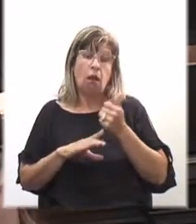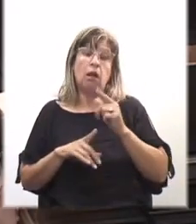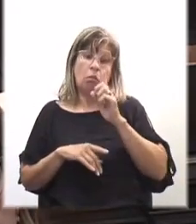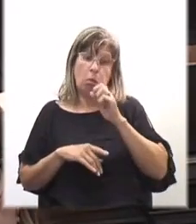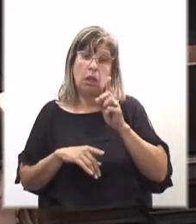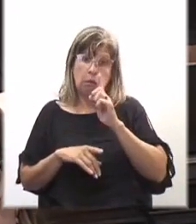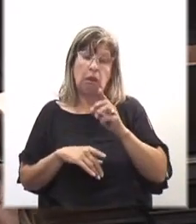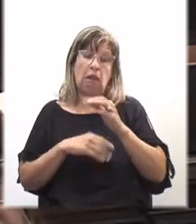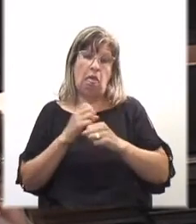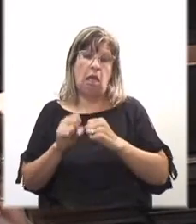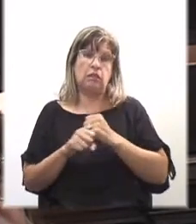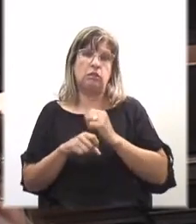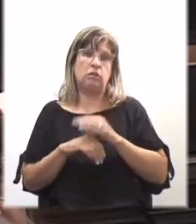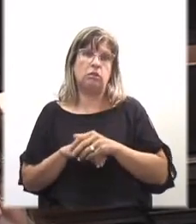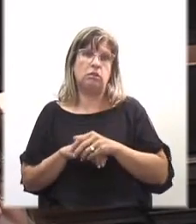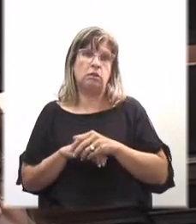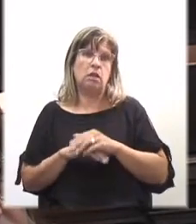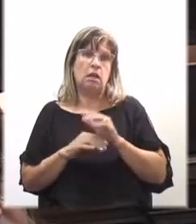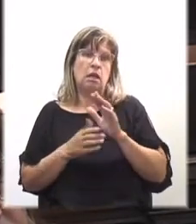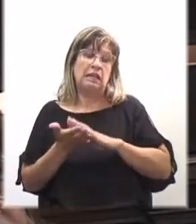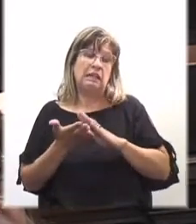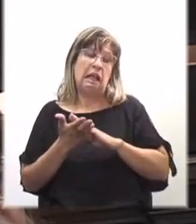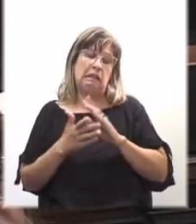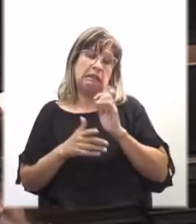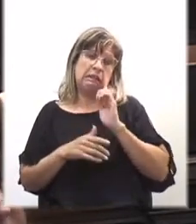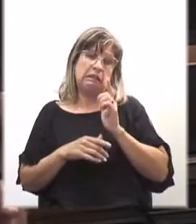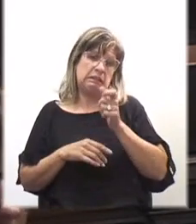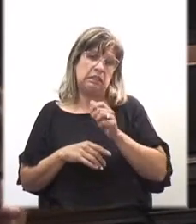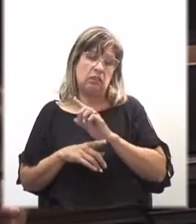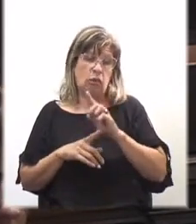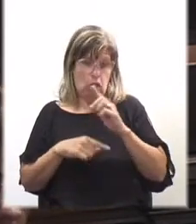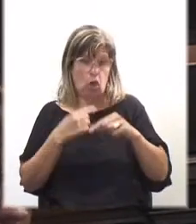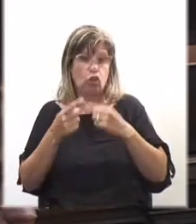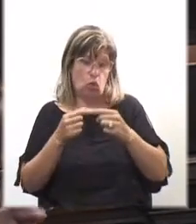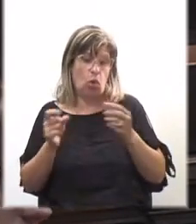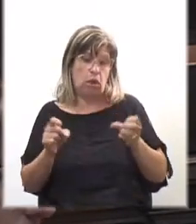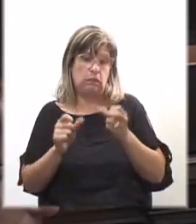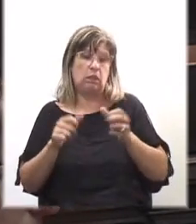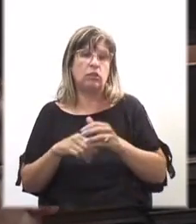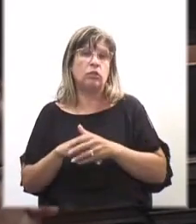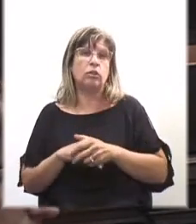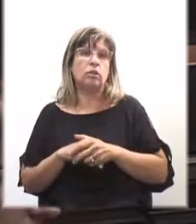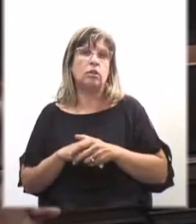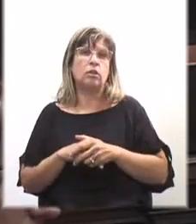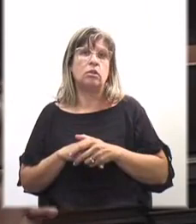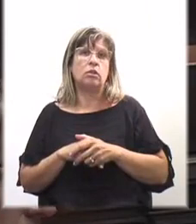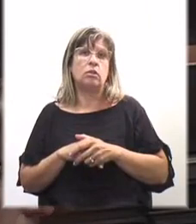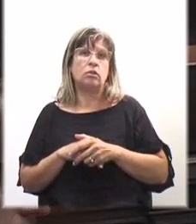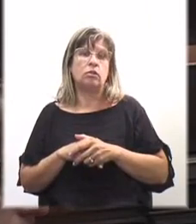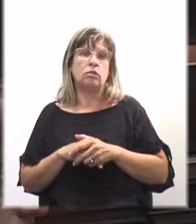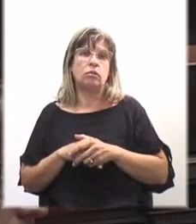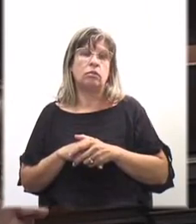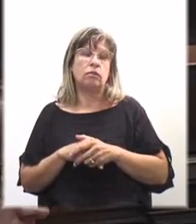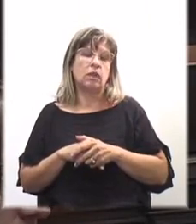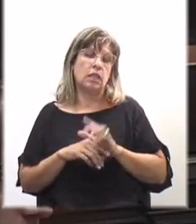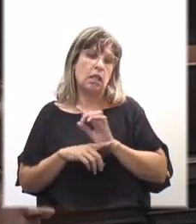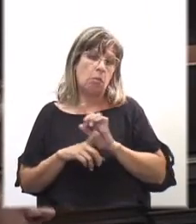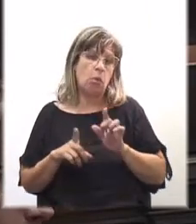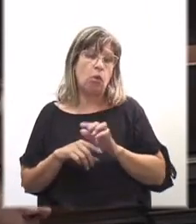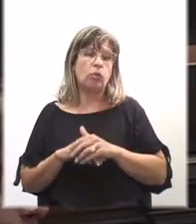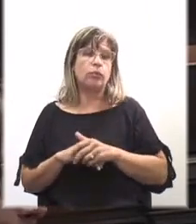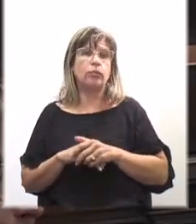de años. Nada implica que no lo continúen haciendo y nada implica